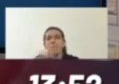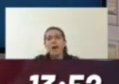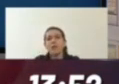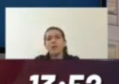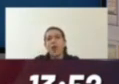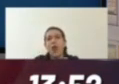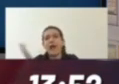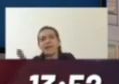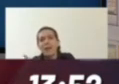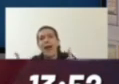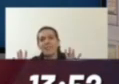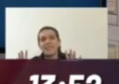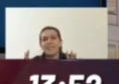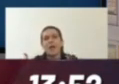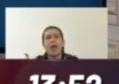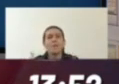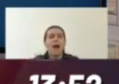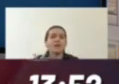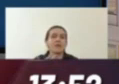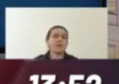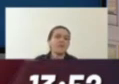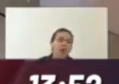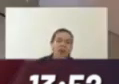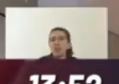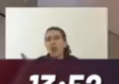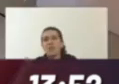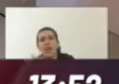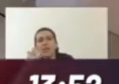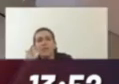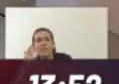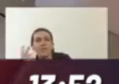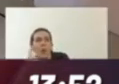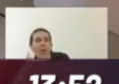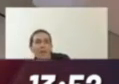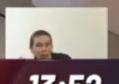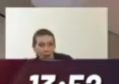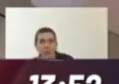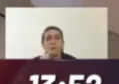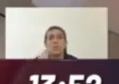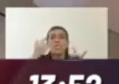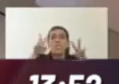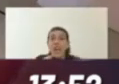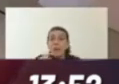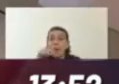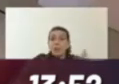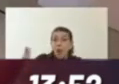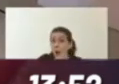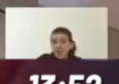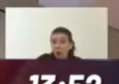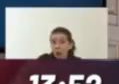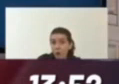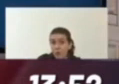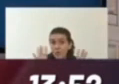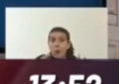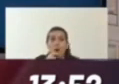y ha circulado más el virus y han aumentado los contagios. La tasa de mortalidad nos está pasando un poco lo mismo. Si suben